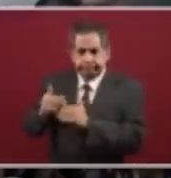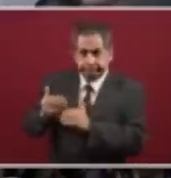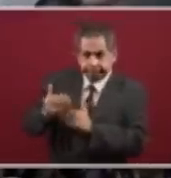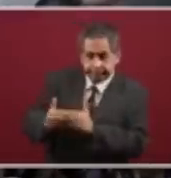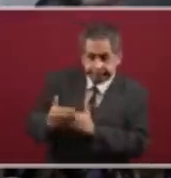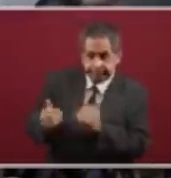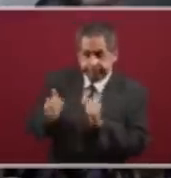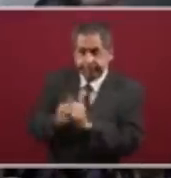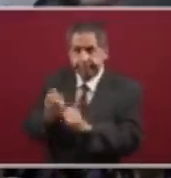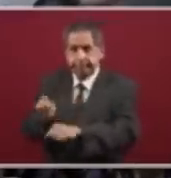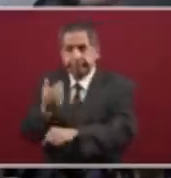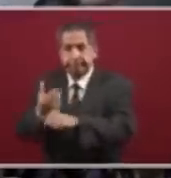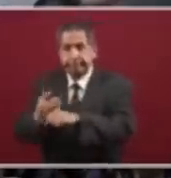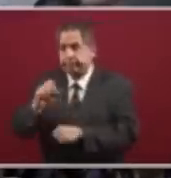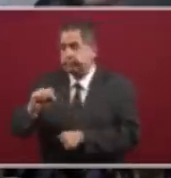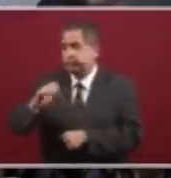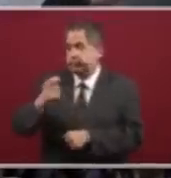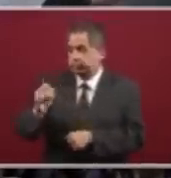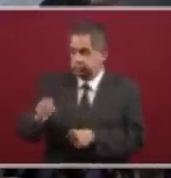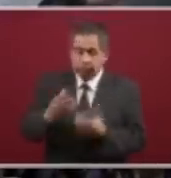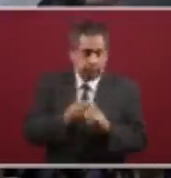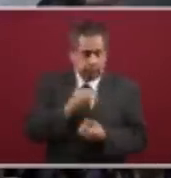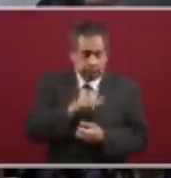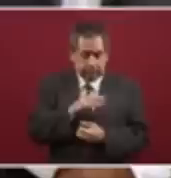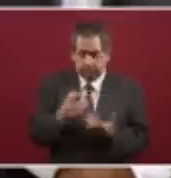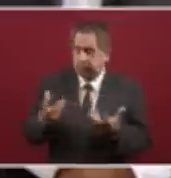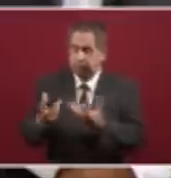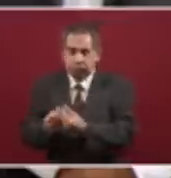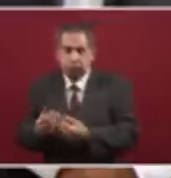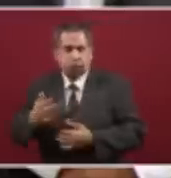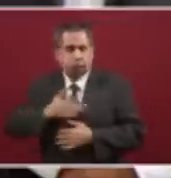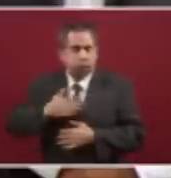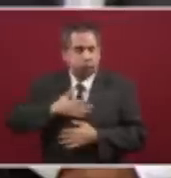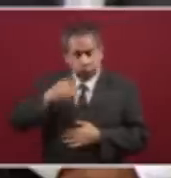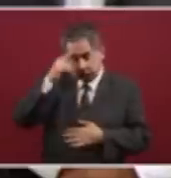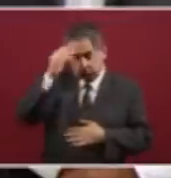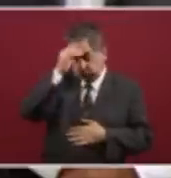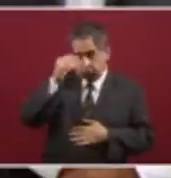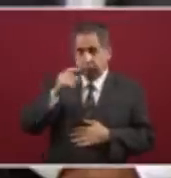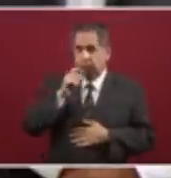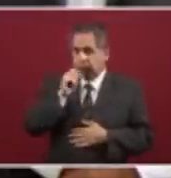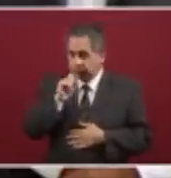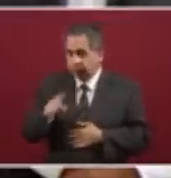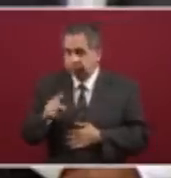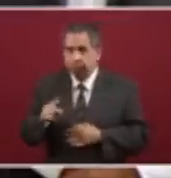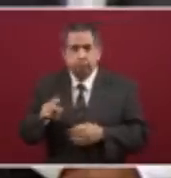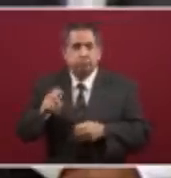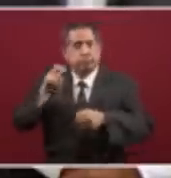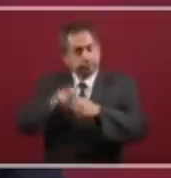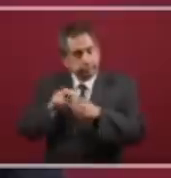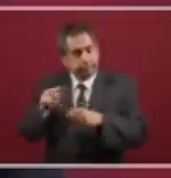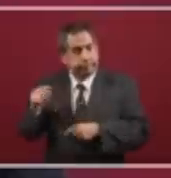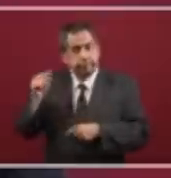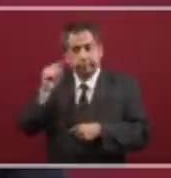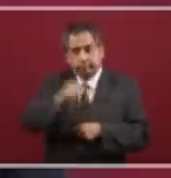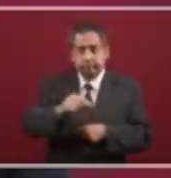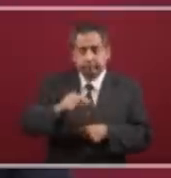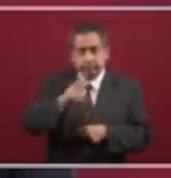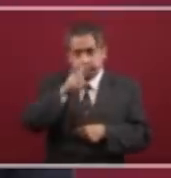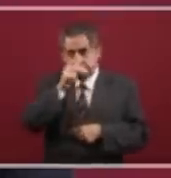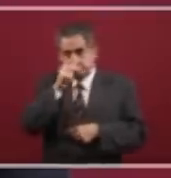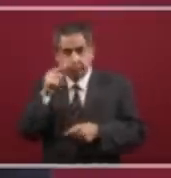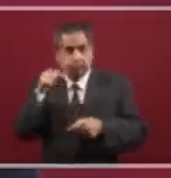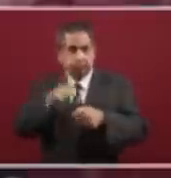conjunto con la secretaría de gobernación yo soy de la opinión que él lo ideal es poderlo hacer allá en hermosillo